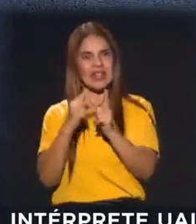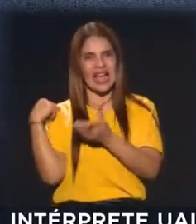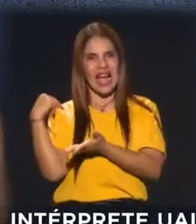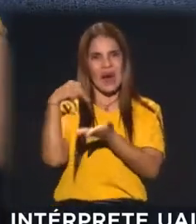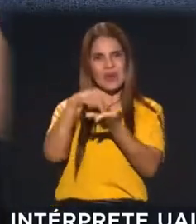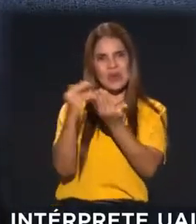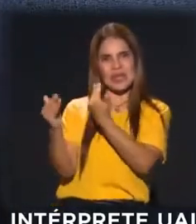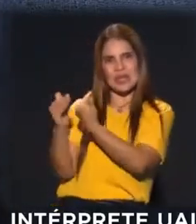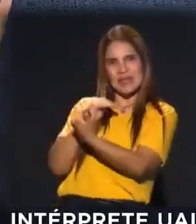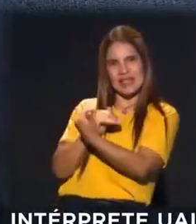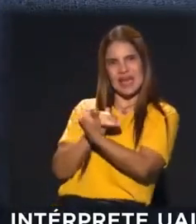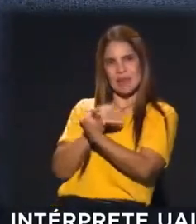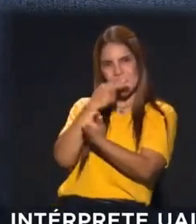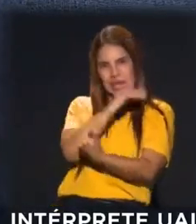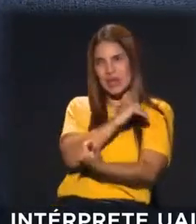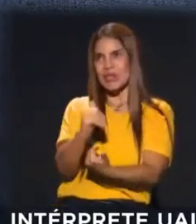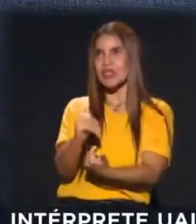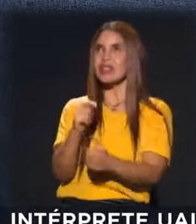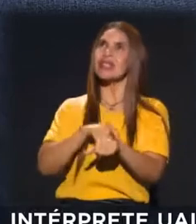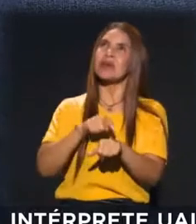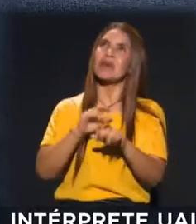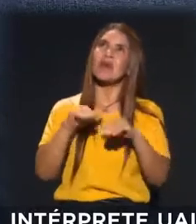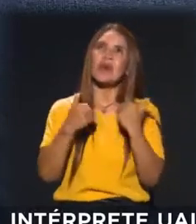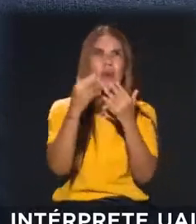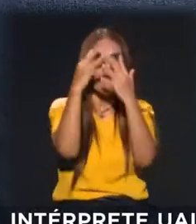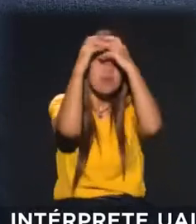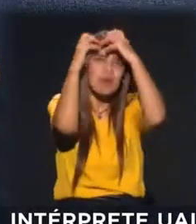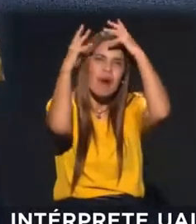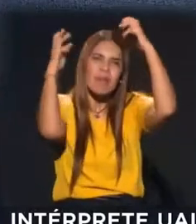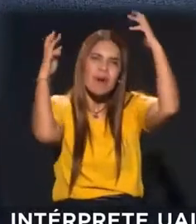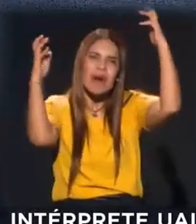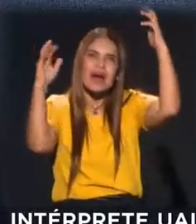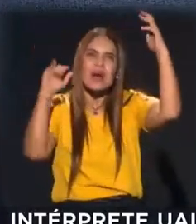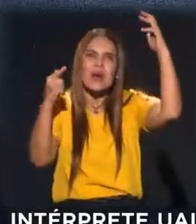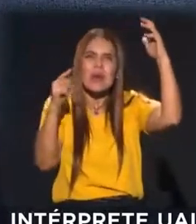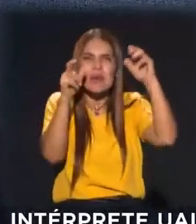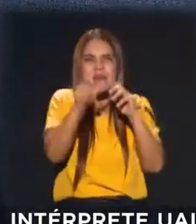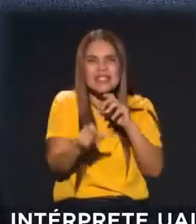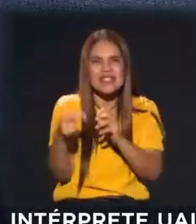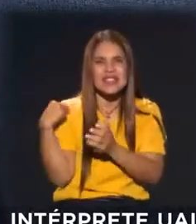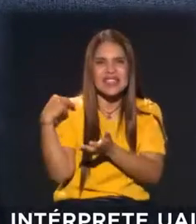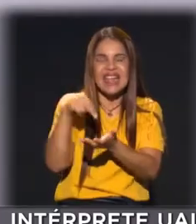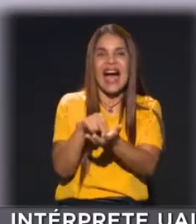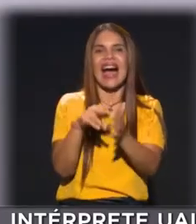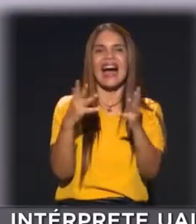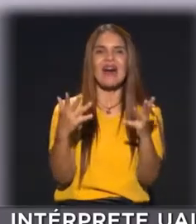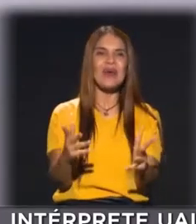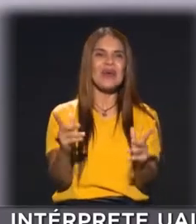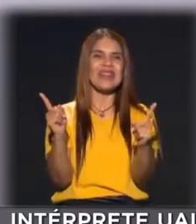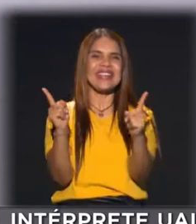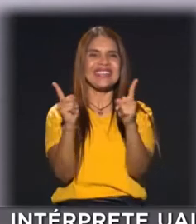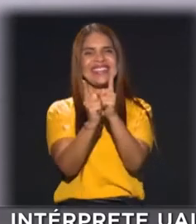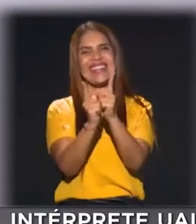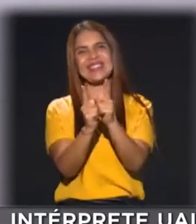y los lectores. Entonces, los niños se han imaginado todo ese tiempo cómo es el autor, y finalmente se logra. Es una experiencia súper bonita. Finalmente se encuentran, debe ser mágico